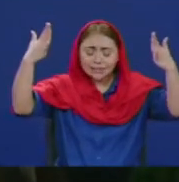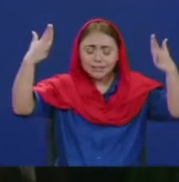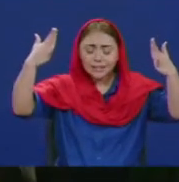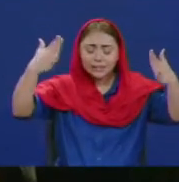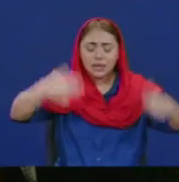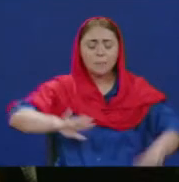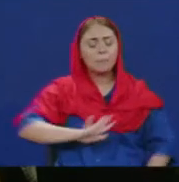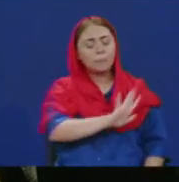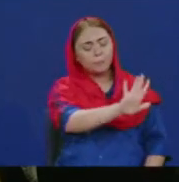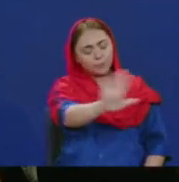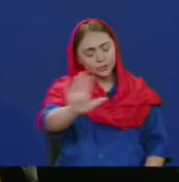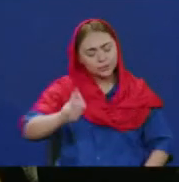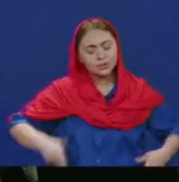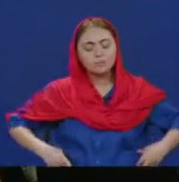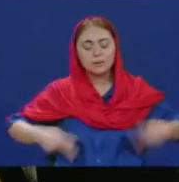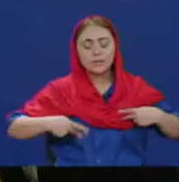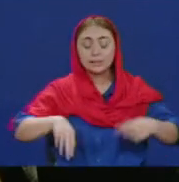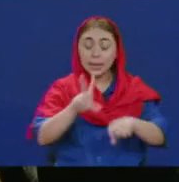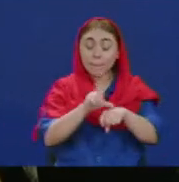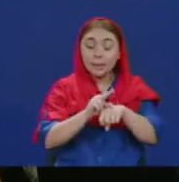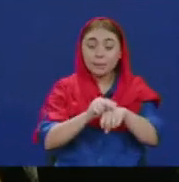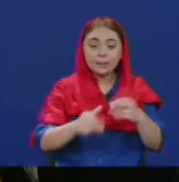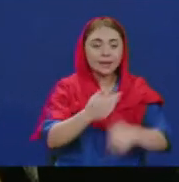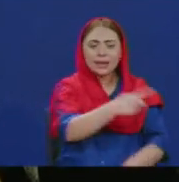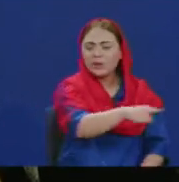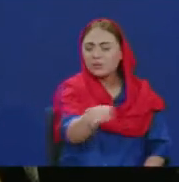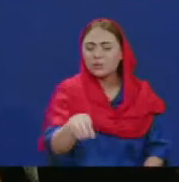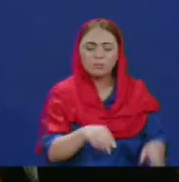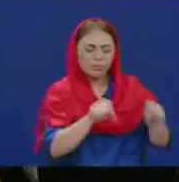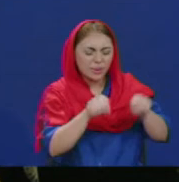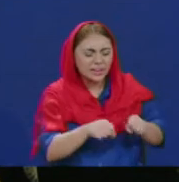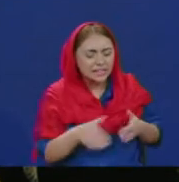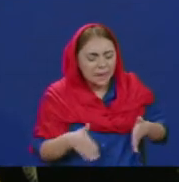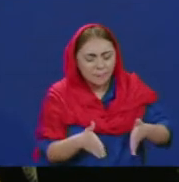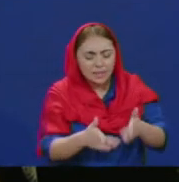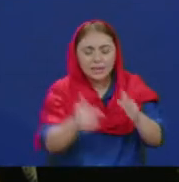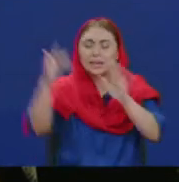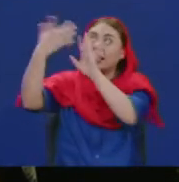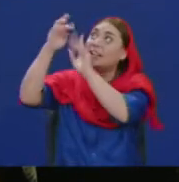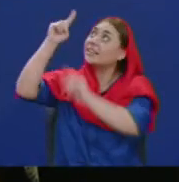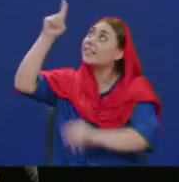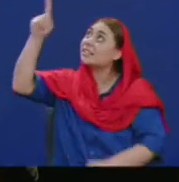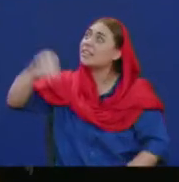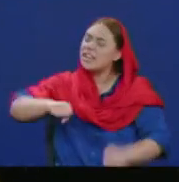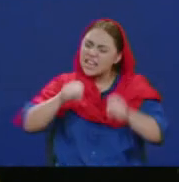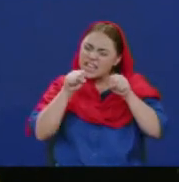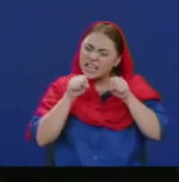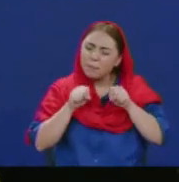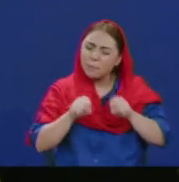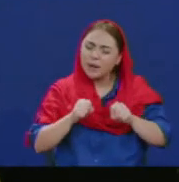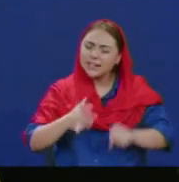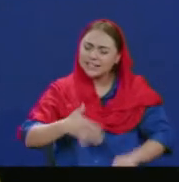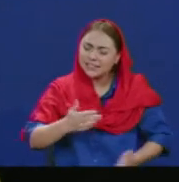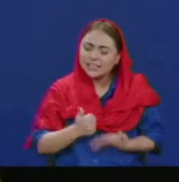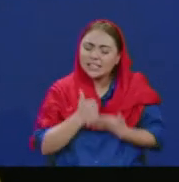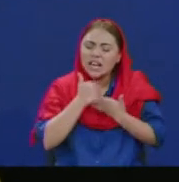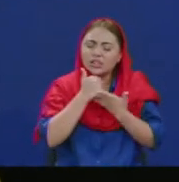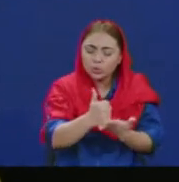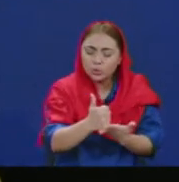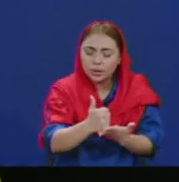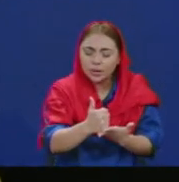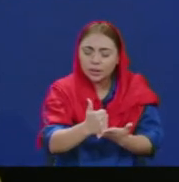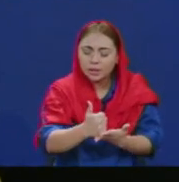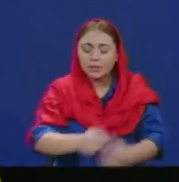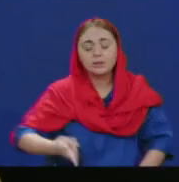por estas vidas. Permite que ellos puedan caminar delante de ti. Permítenos, Señor, ser una ayuda también para ellos y guiarlos en